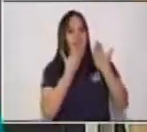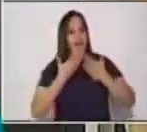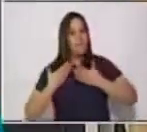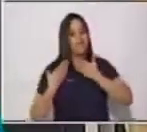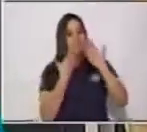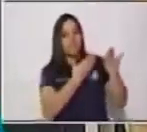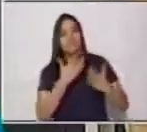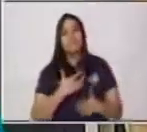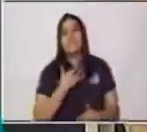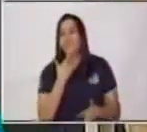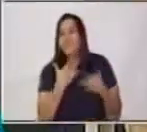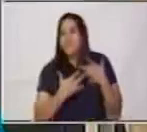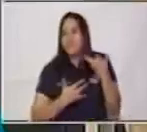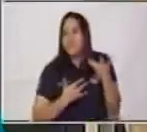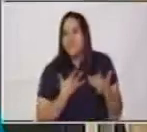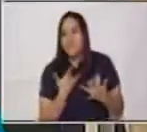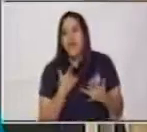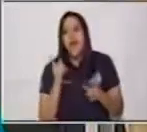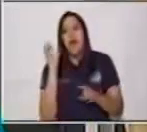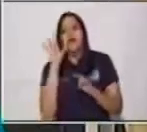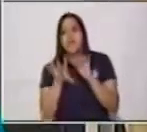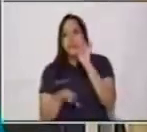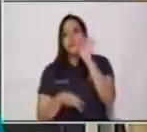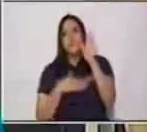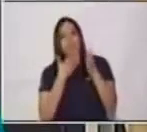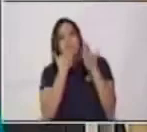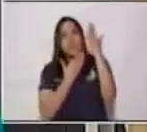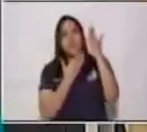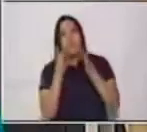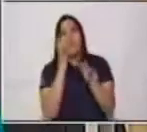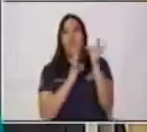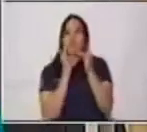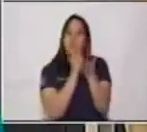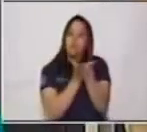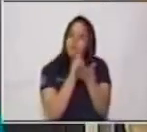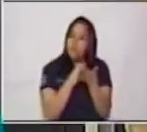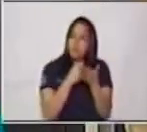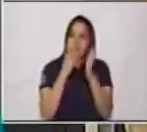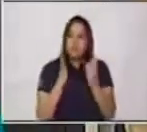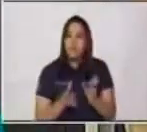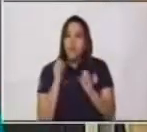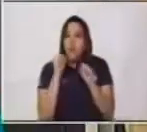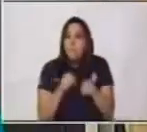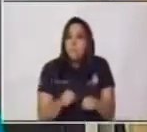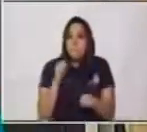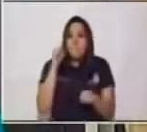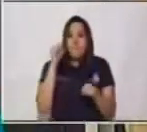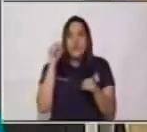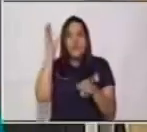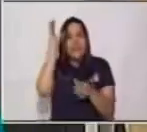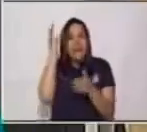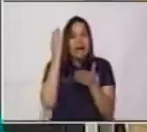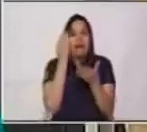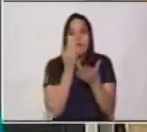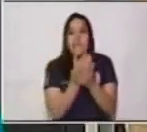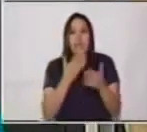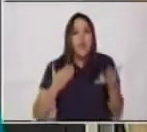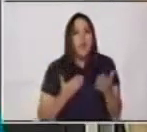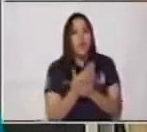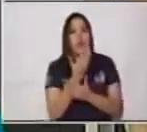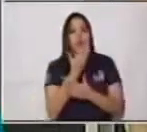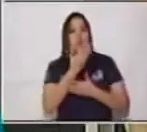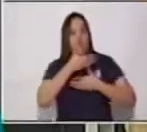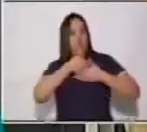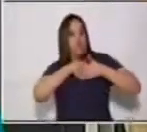sentimientos. Entonces algunos poetas o algunos escritores pueden crear un diálogo interno, una conversación